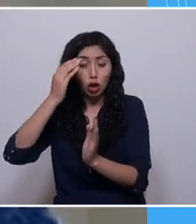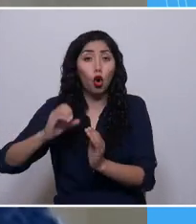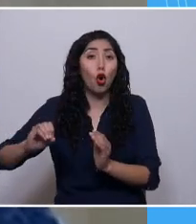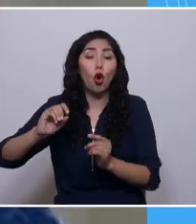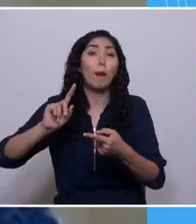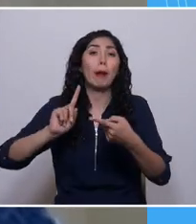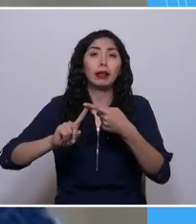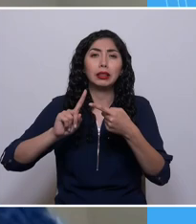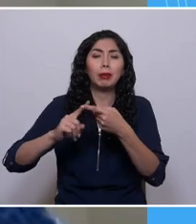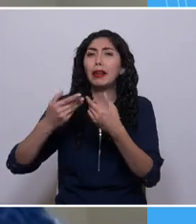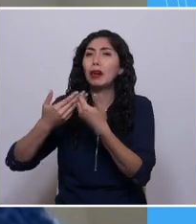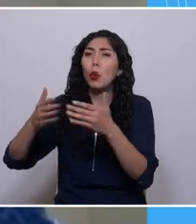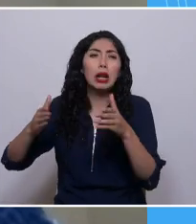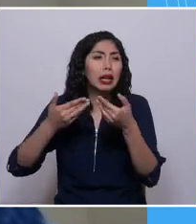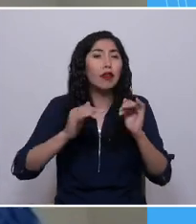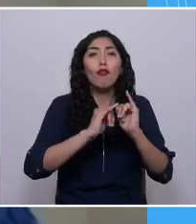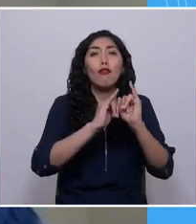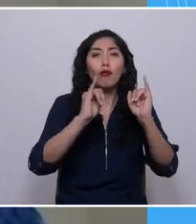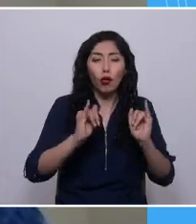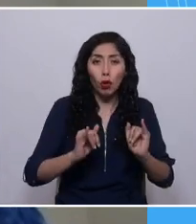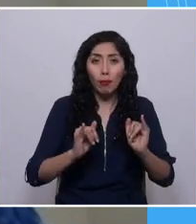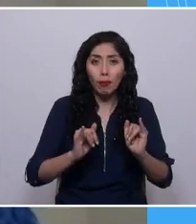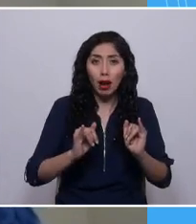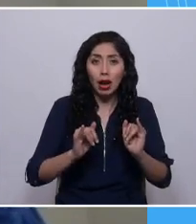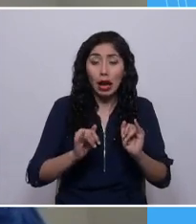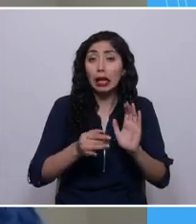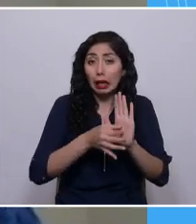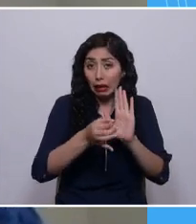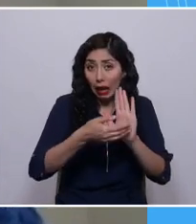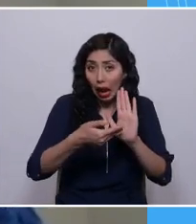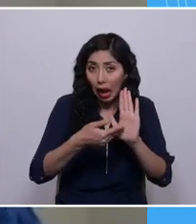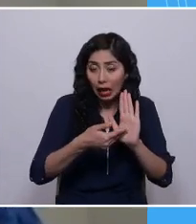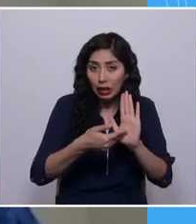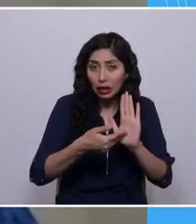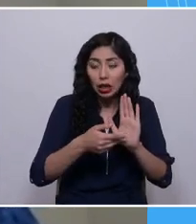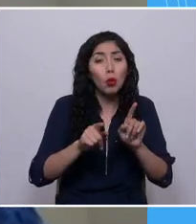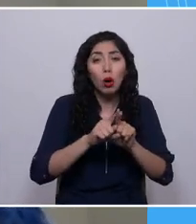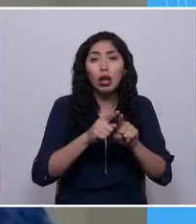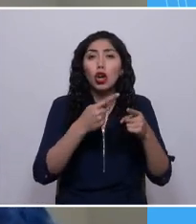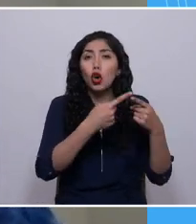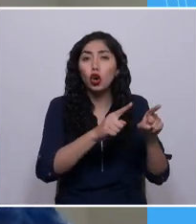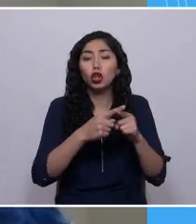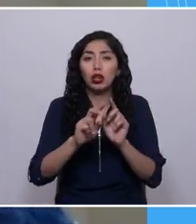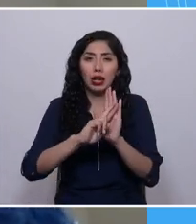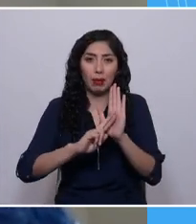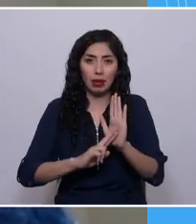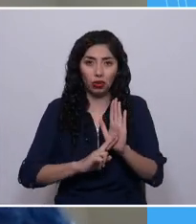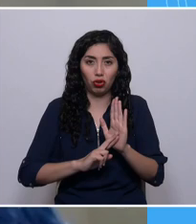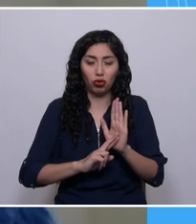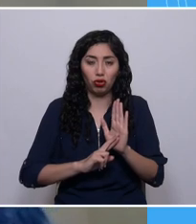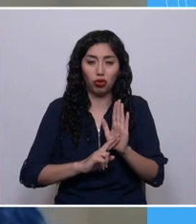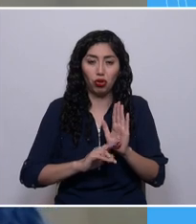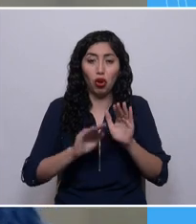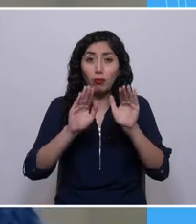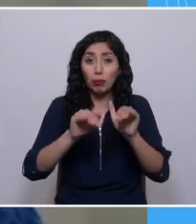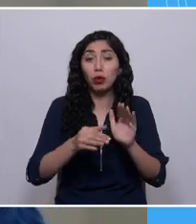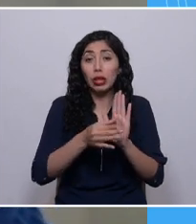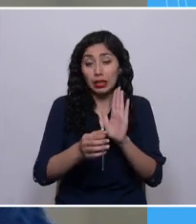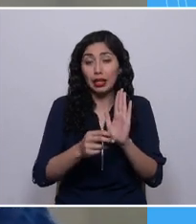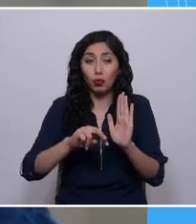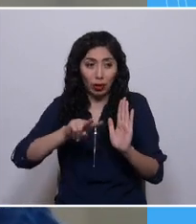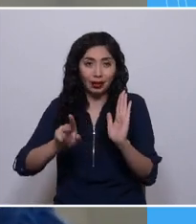cualquier otro mecanismo que expresamente señale este como los demás reglamentos, tal cual como lo señala la indicación que proponemos. Así